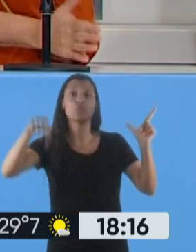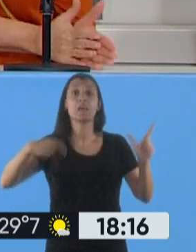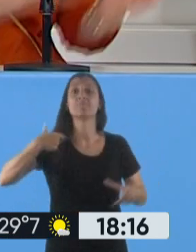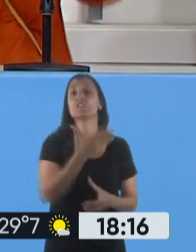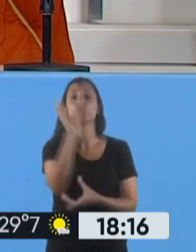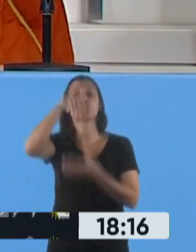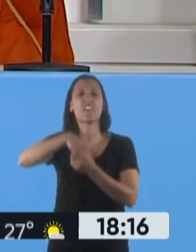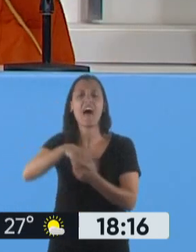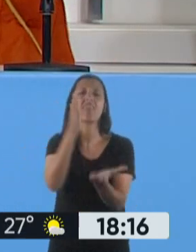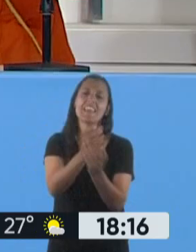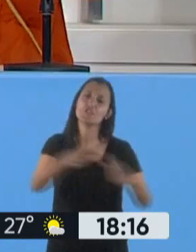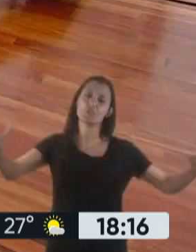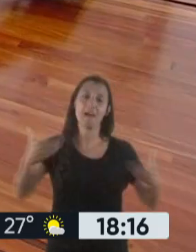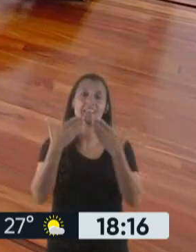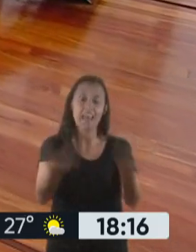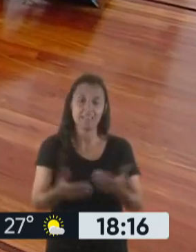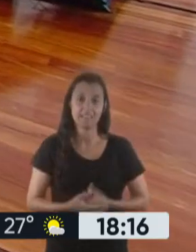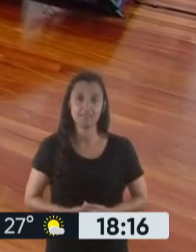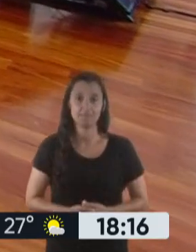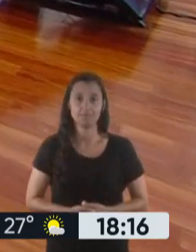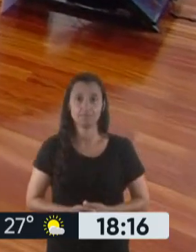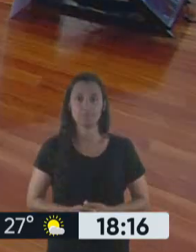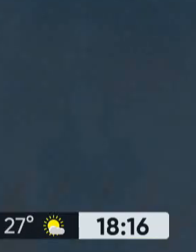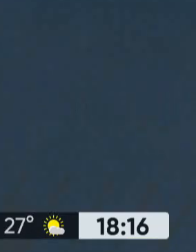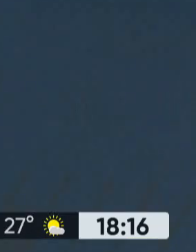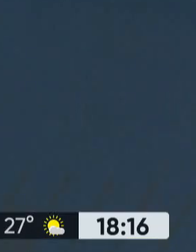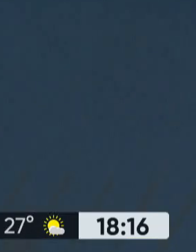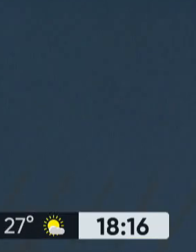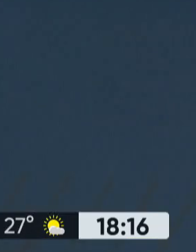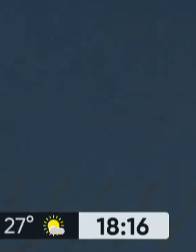sociedad con más derechos. Gracias.